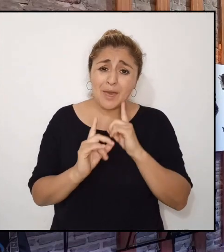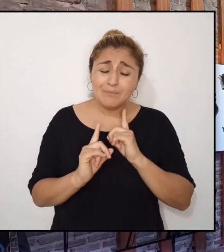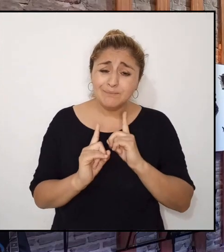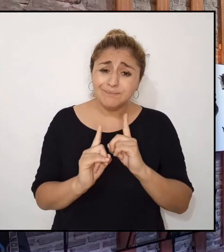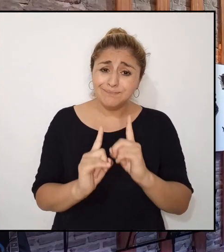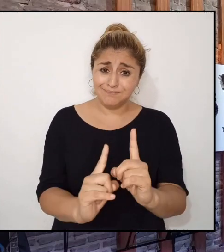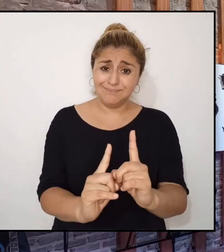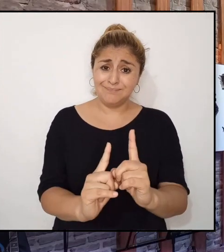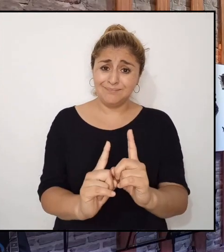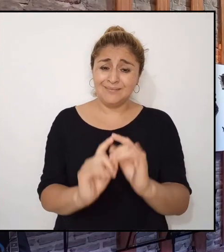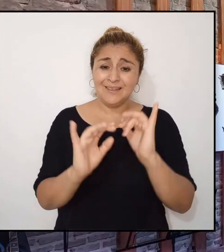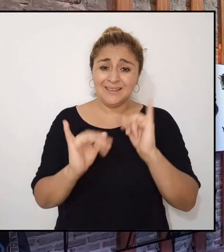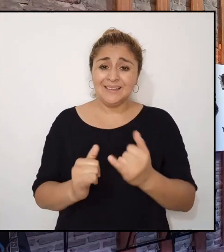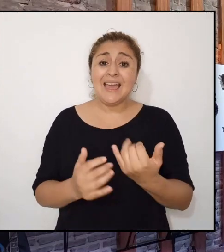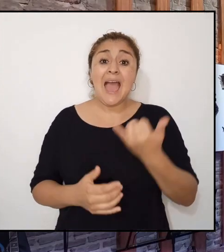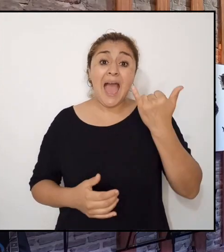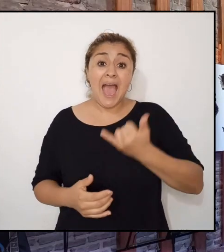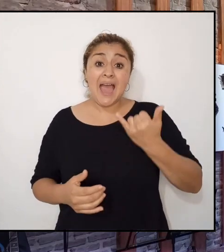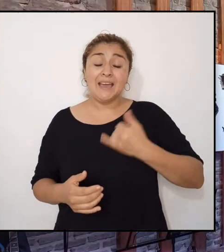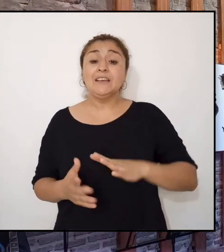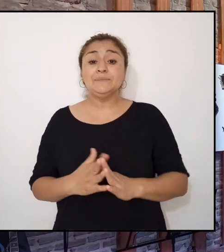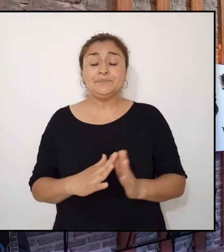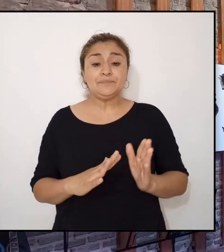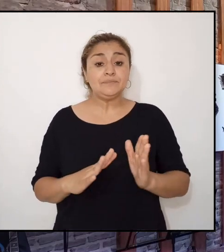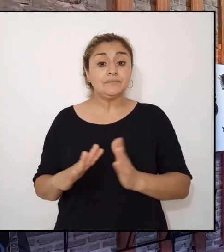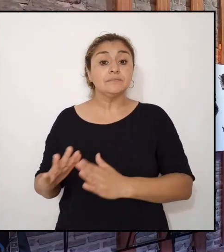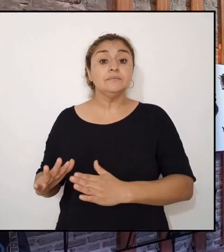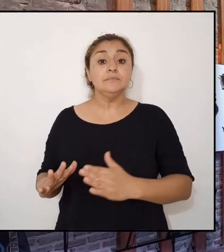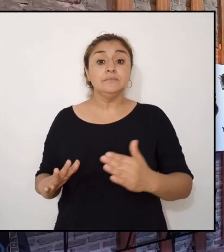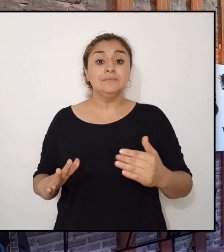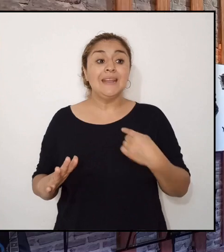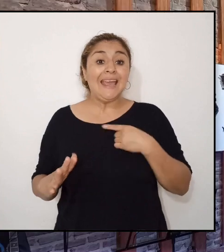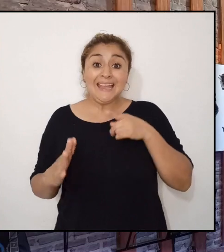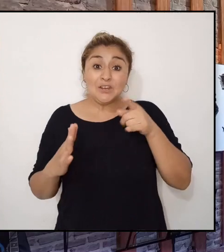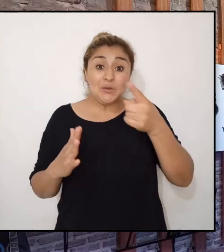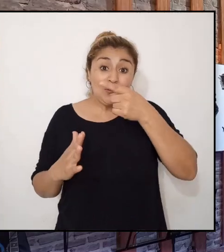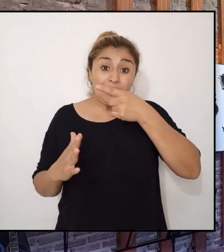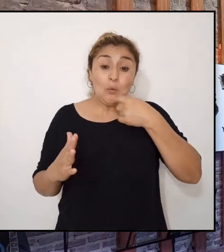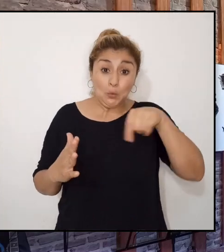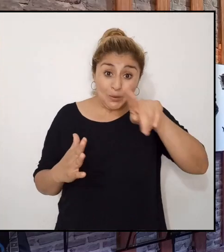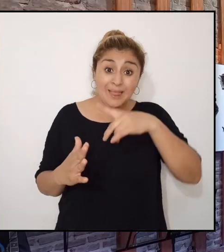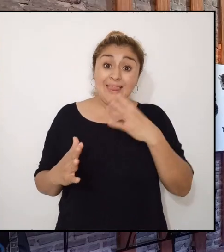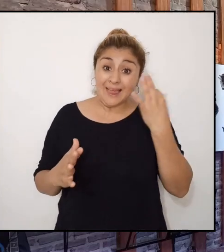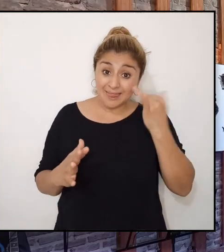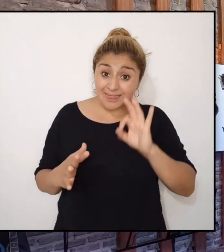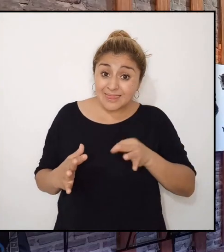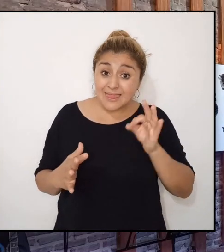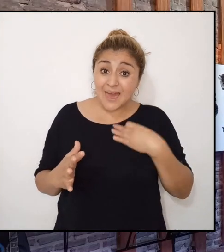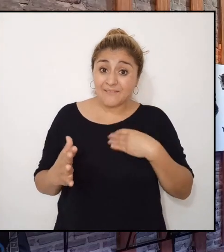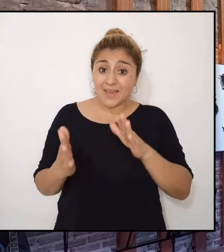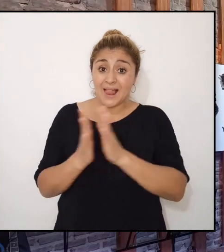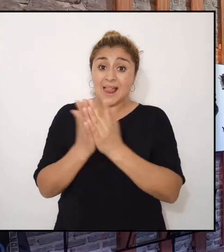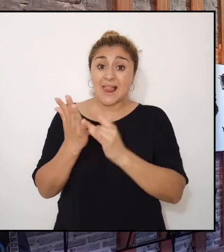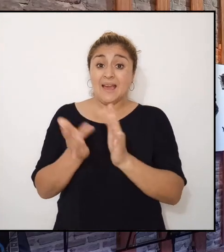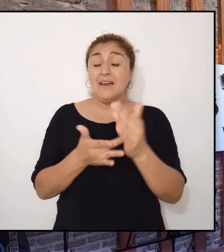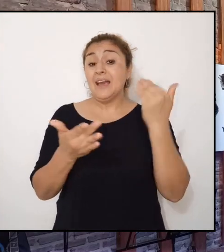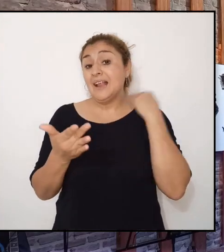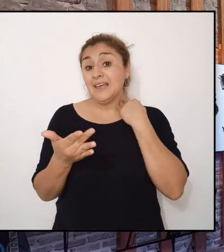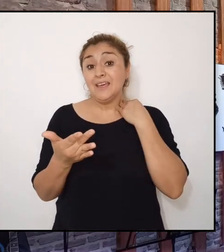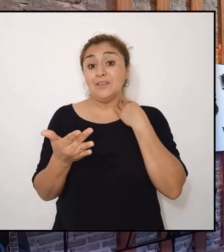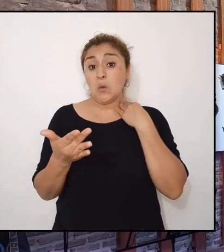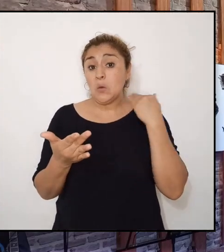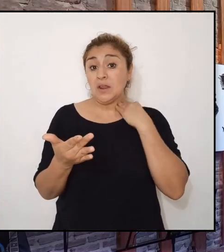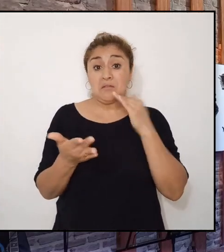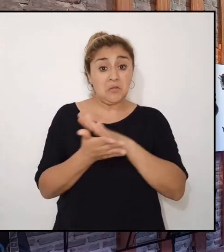Biblia, ¿verdad? Es siempre nuevo, siempre está. Usted ve las noticias, ve lo que sucede, ve lo que pasa en su vida, en su corazón. Abre la Biblia y le está